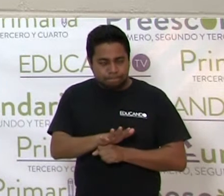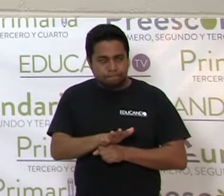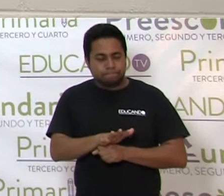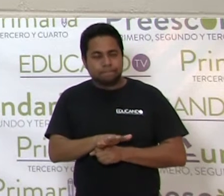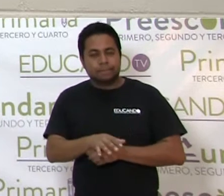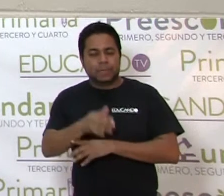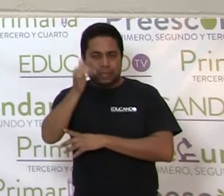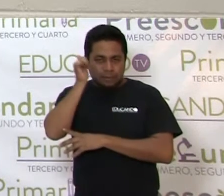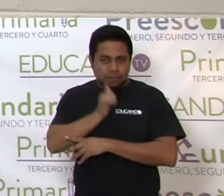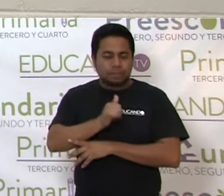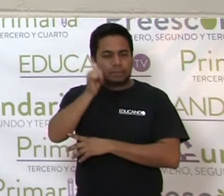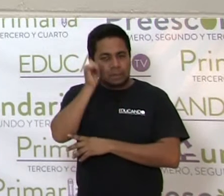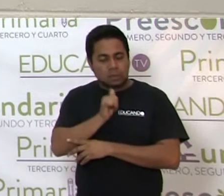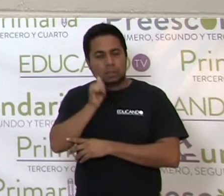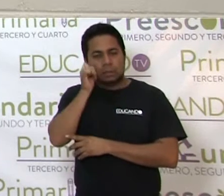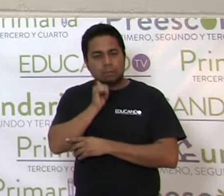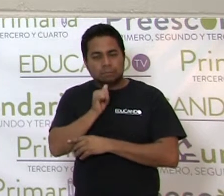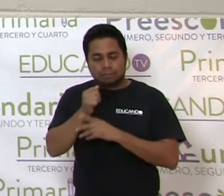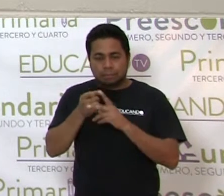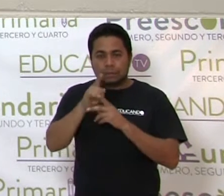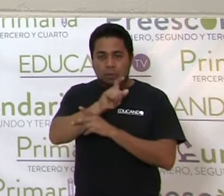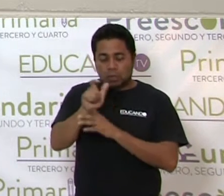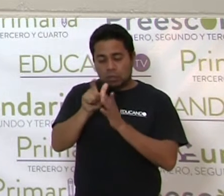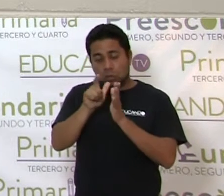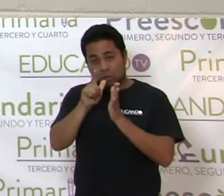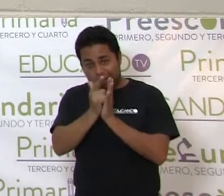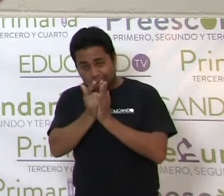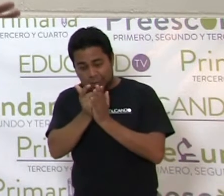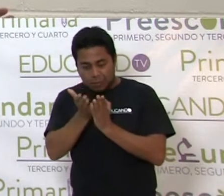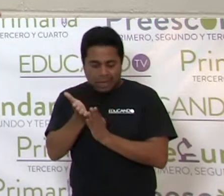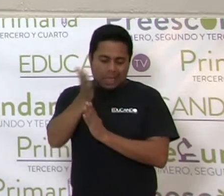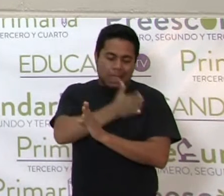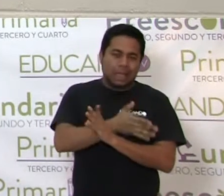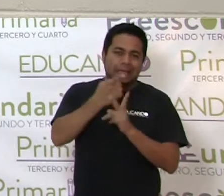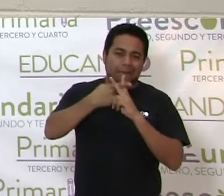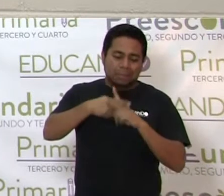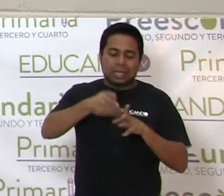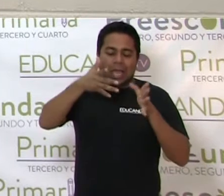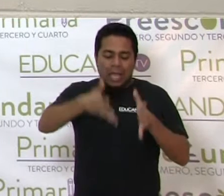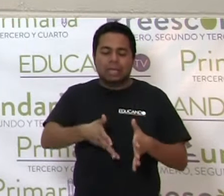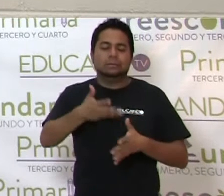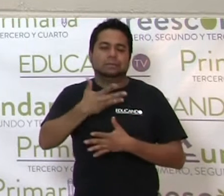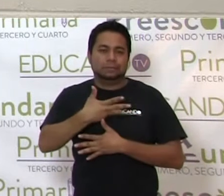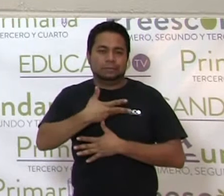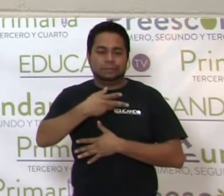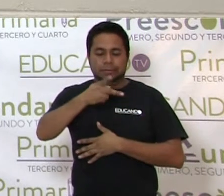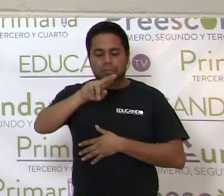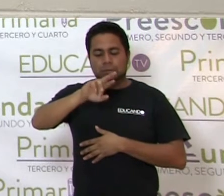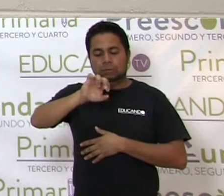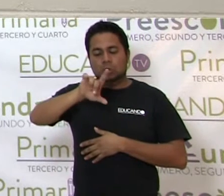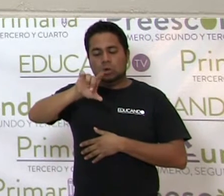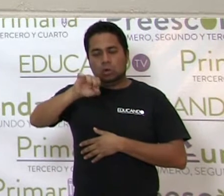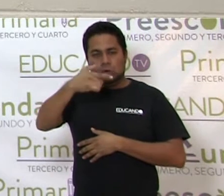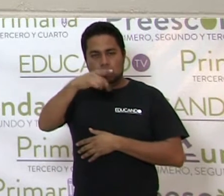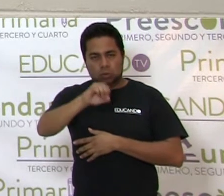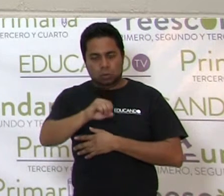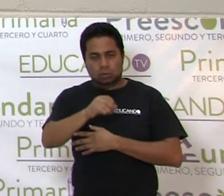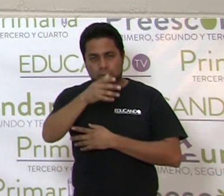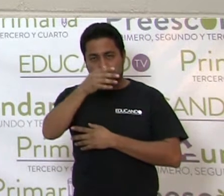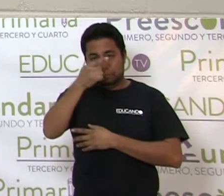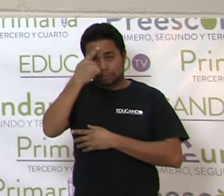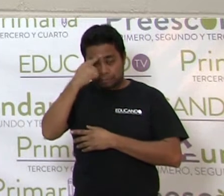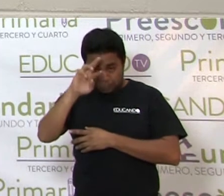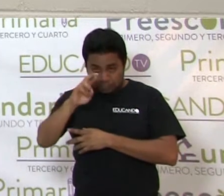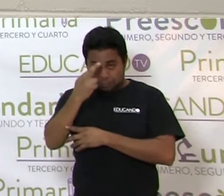exacto, siempre están al principio o al inicio de cualquier libro. Pues bien, para que recordemos